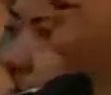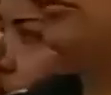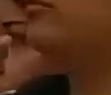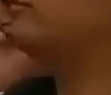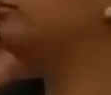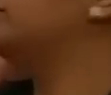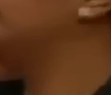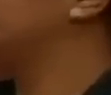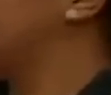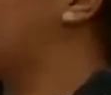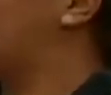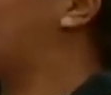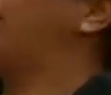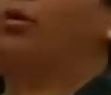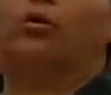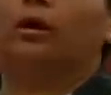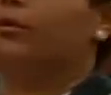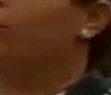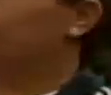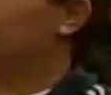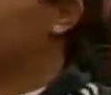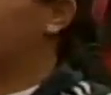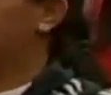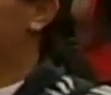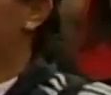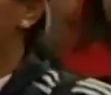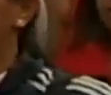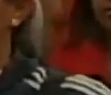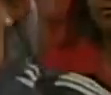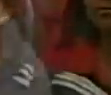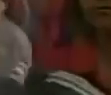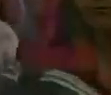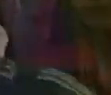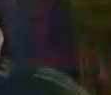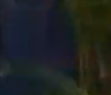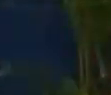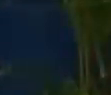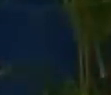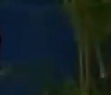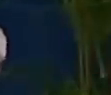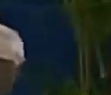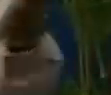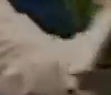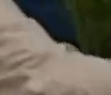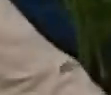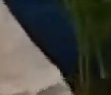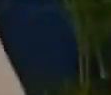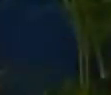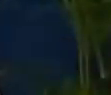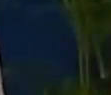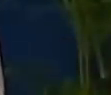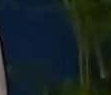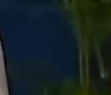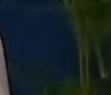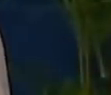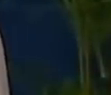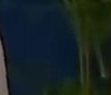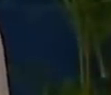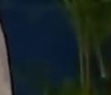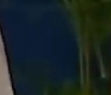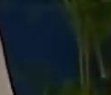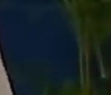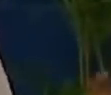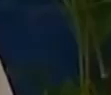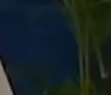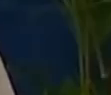a inaugurar la Universidad de las Ciencias de la Salud para seguir avanzando en todos los frentes. Ellos